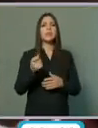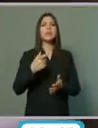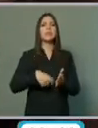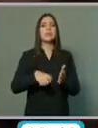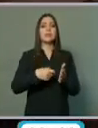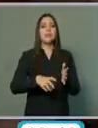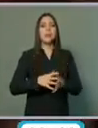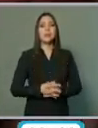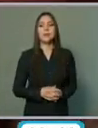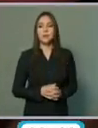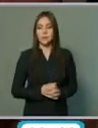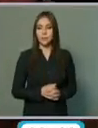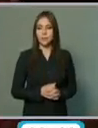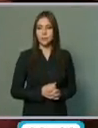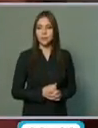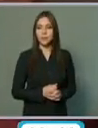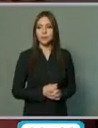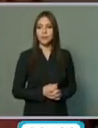compró?